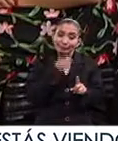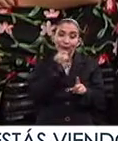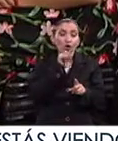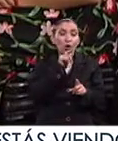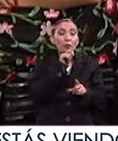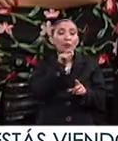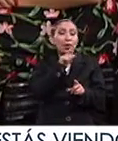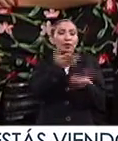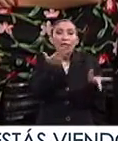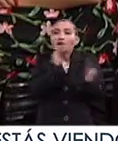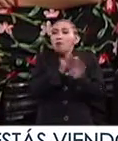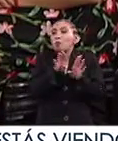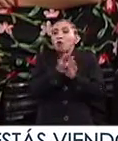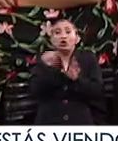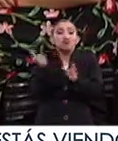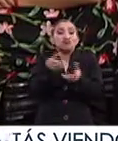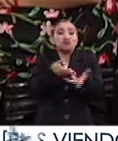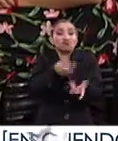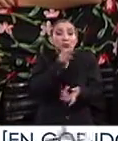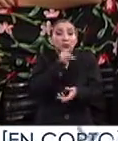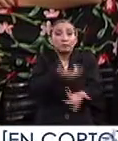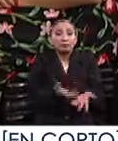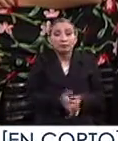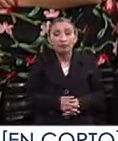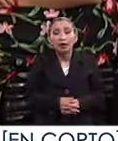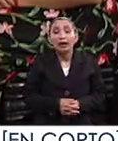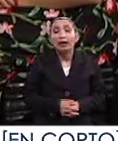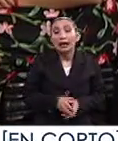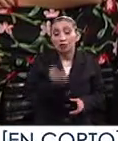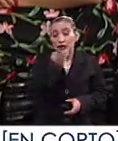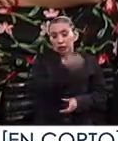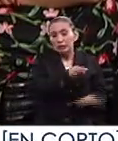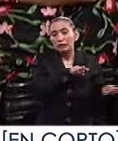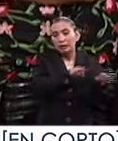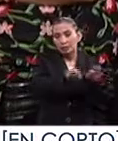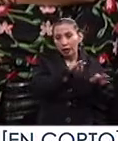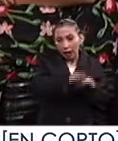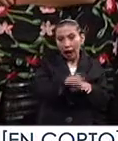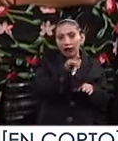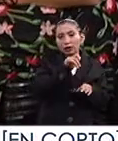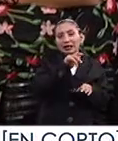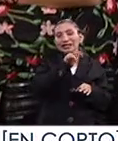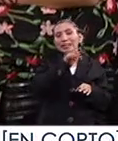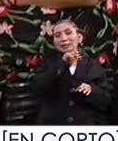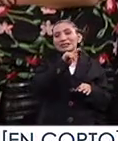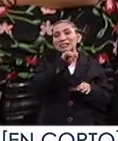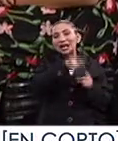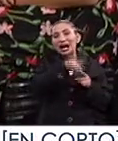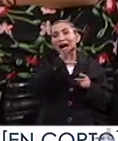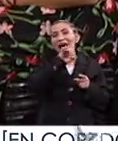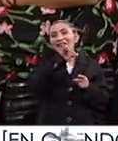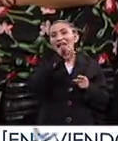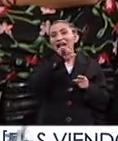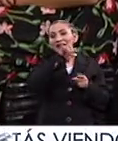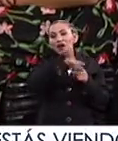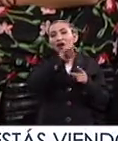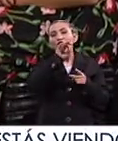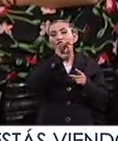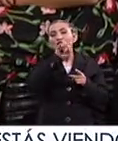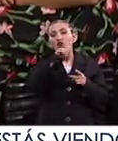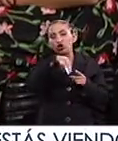hacer documental porque no teníamos otra opción. Y ahí trabajó Arturo Ripstein, trabajó Casals, trabajó